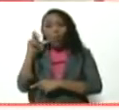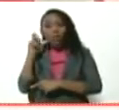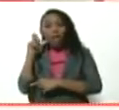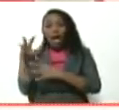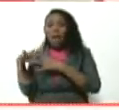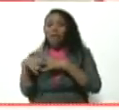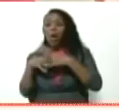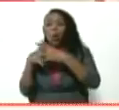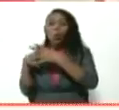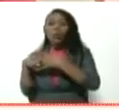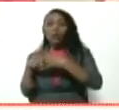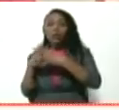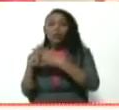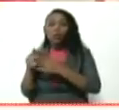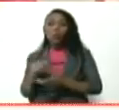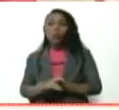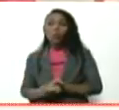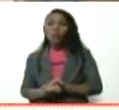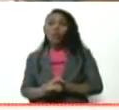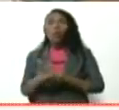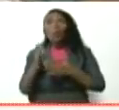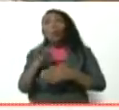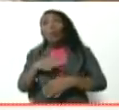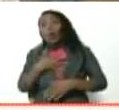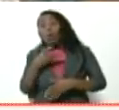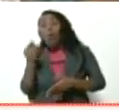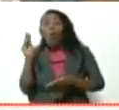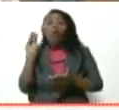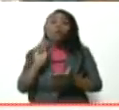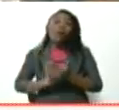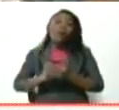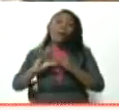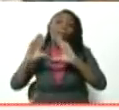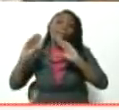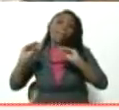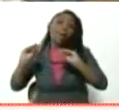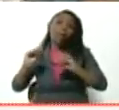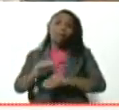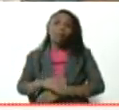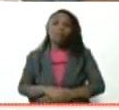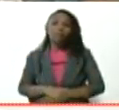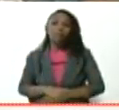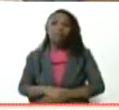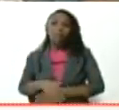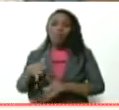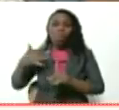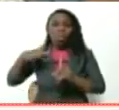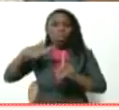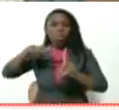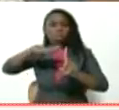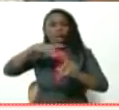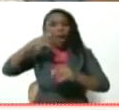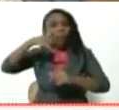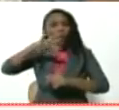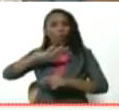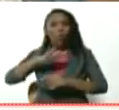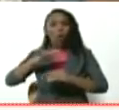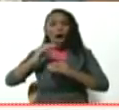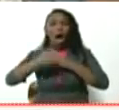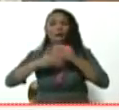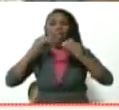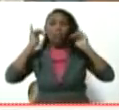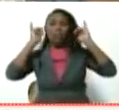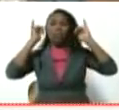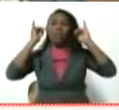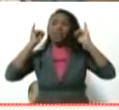Unidos, es probable que vuelva a ocurrir otro apagón. Amenazan a nuestro pueblo, hacen fiestas si